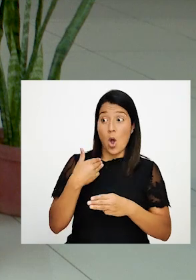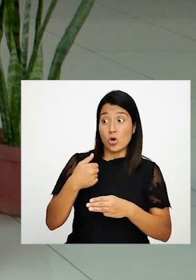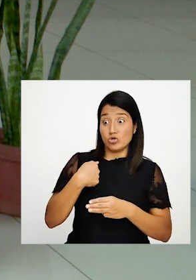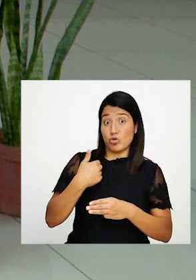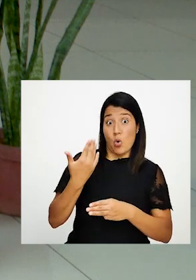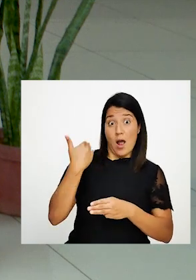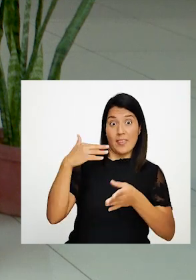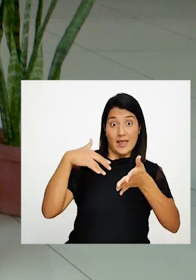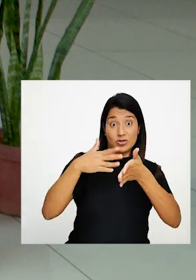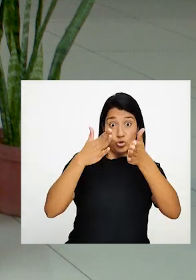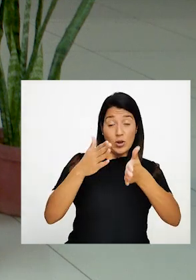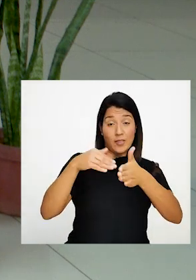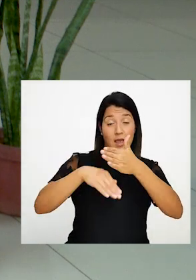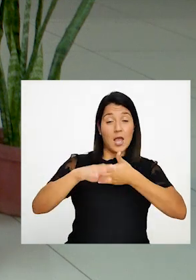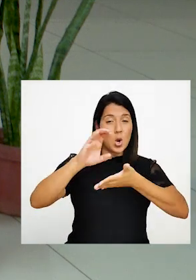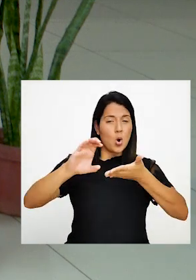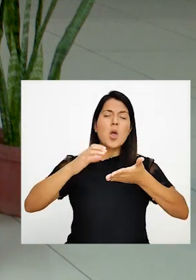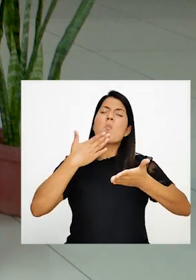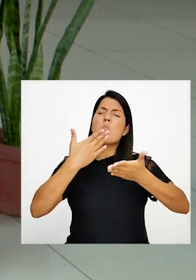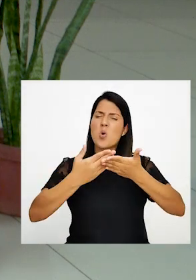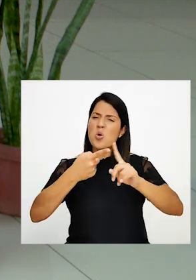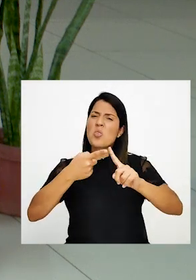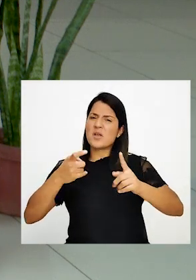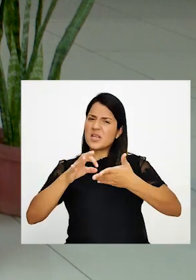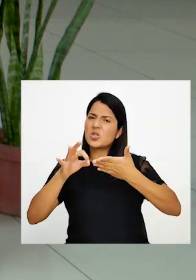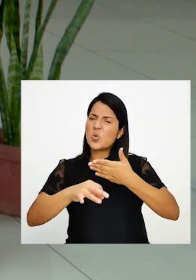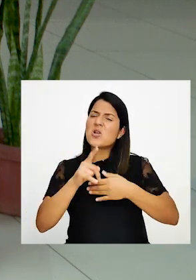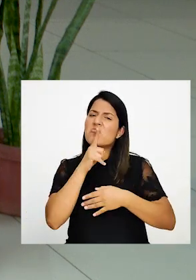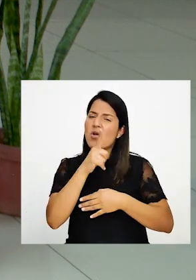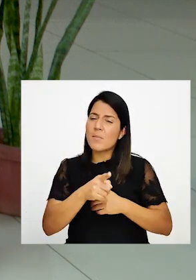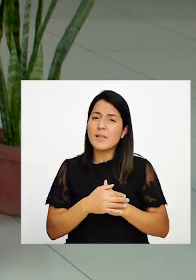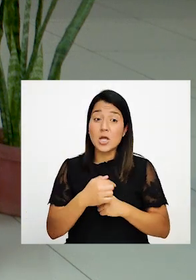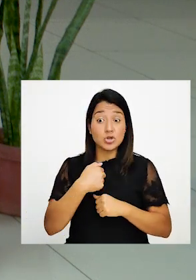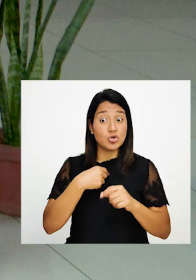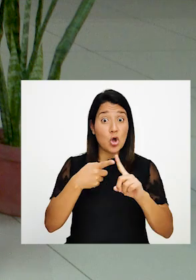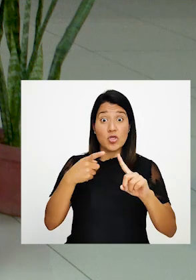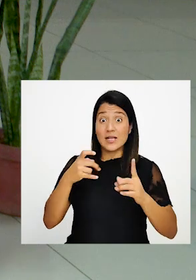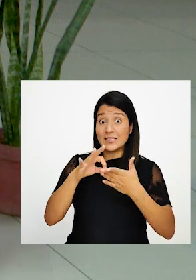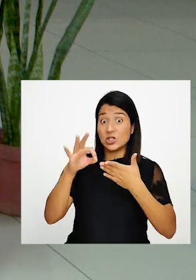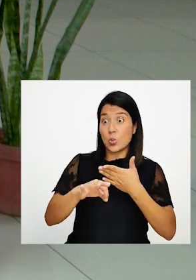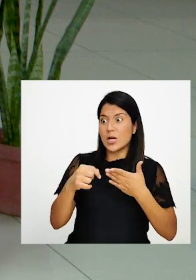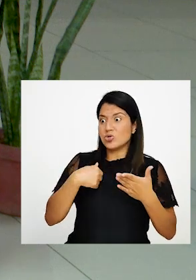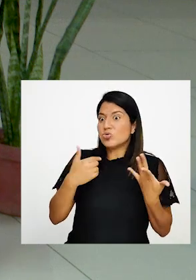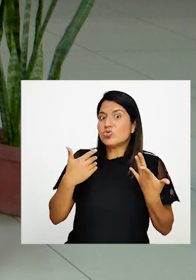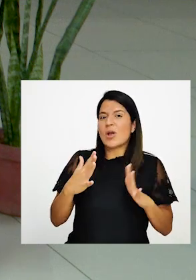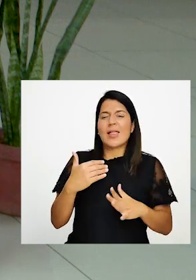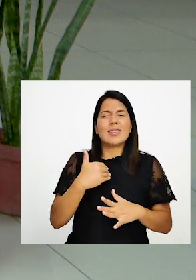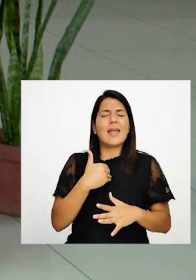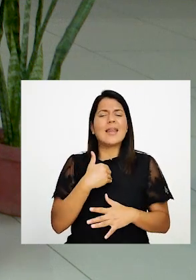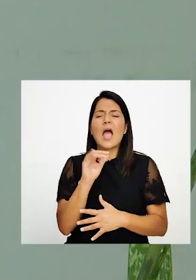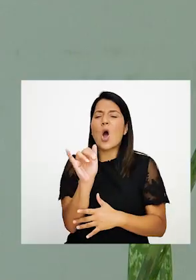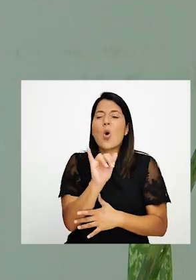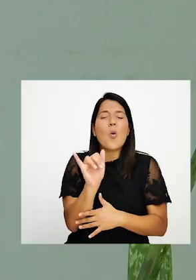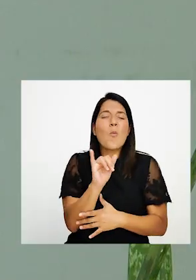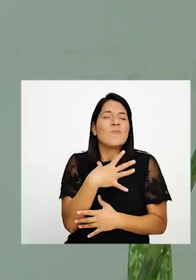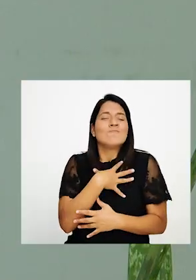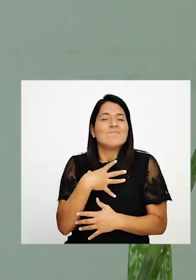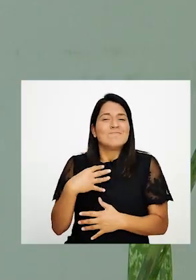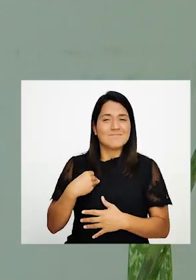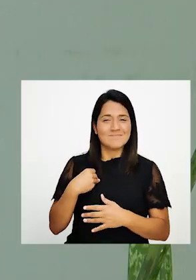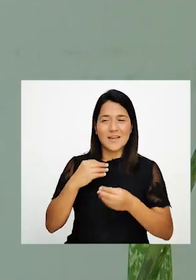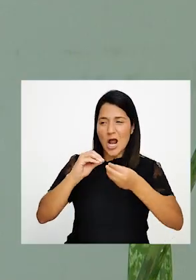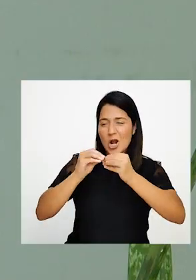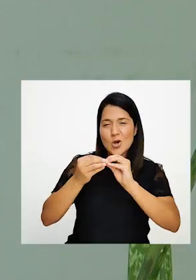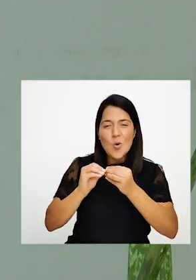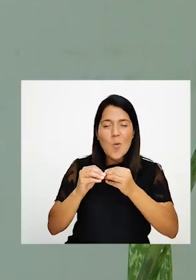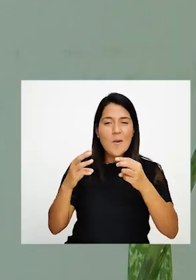estudiaba en el colegio, bueno, desde la escuela en realidad, porque desde que estaba en la escuela ya tenía esa, como esa, ese agrado por los